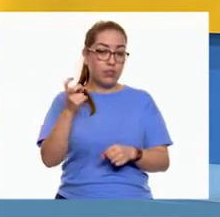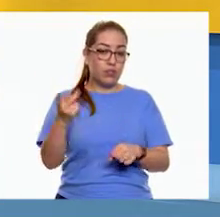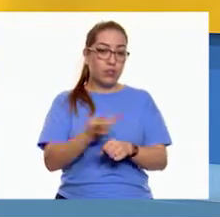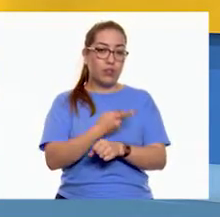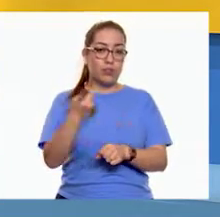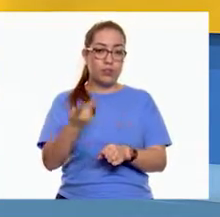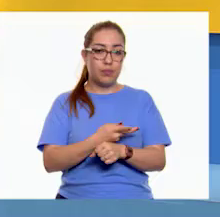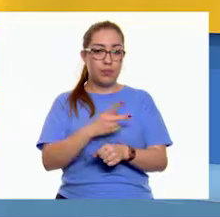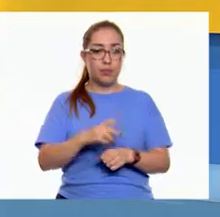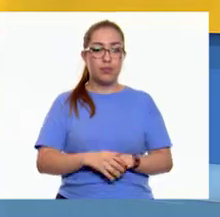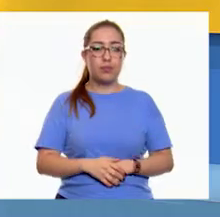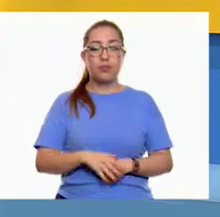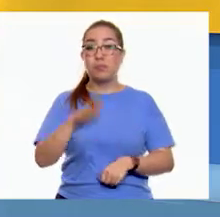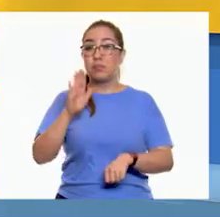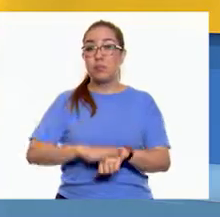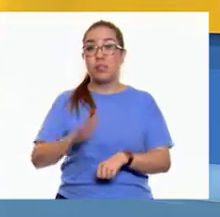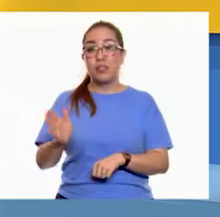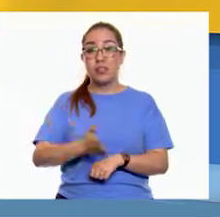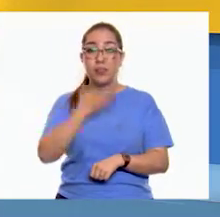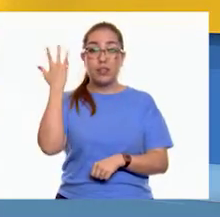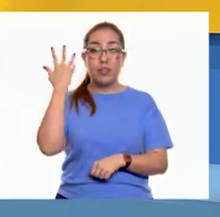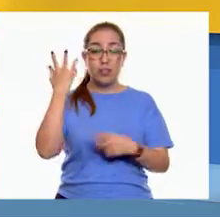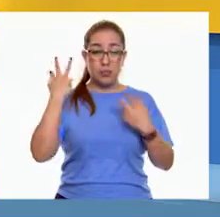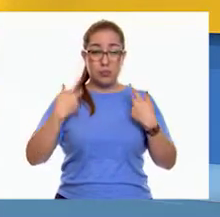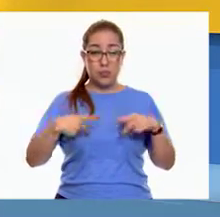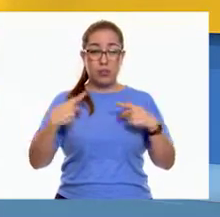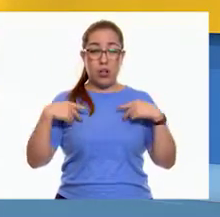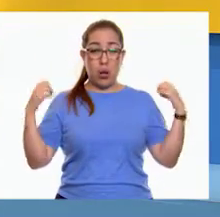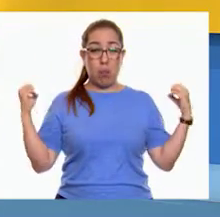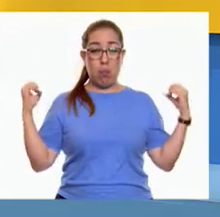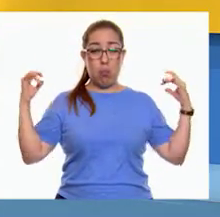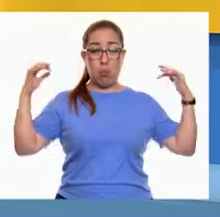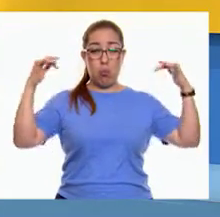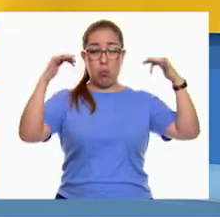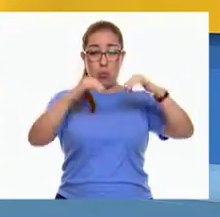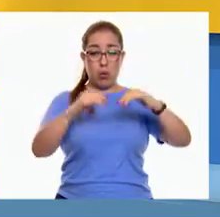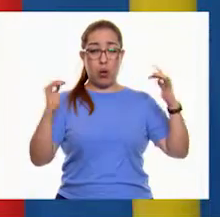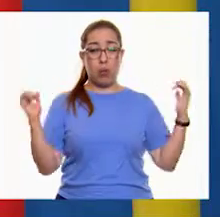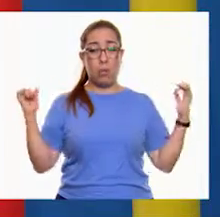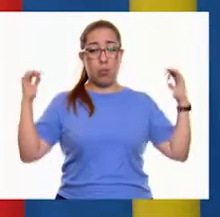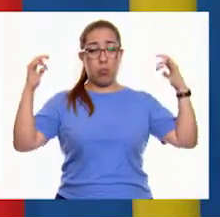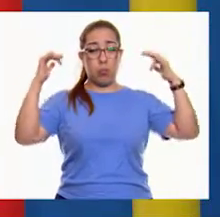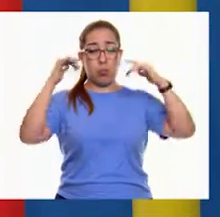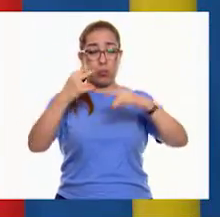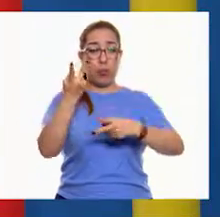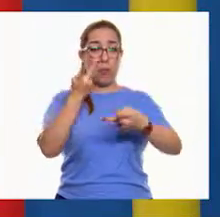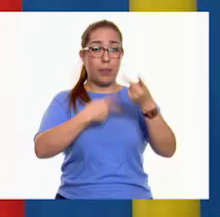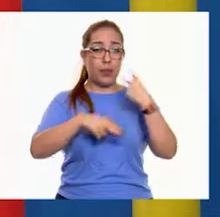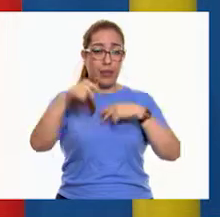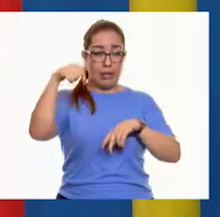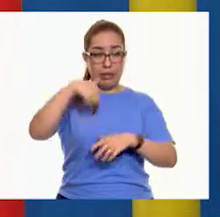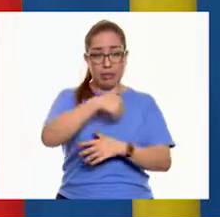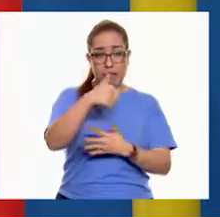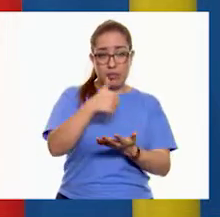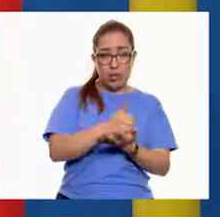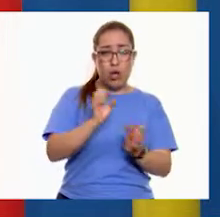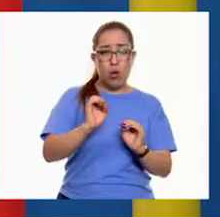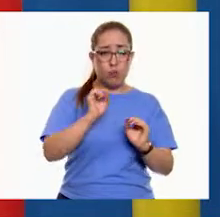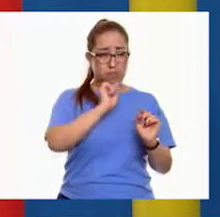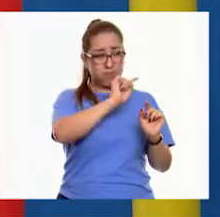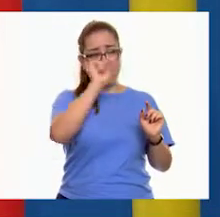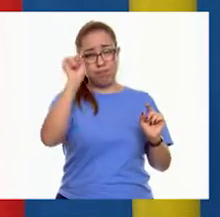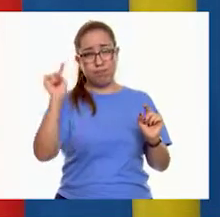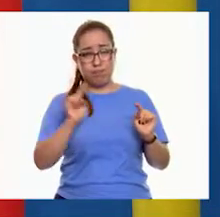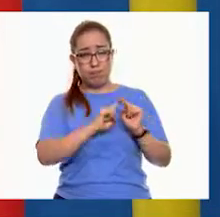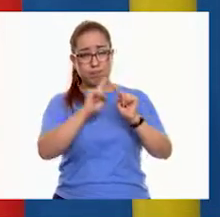urbanas crecieran velozmente, de manera descontrolada y con muy poca planeación. Las autoridades no supieron dar respuesta